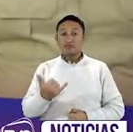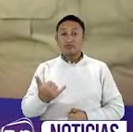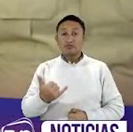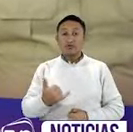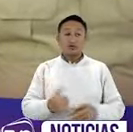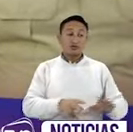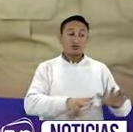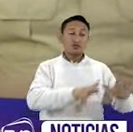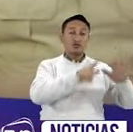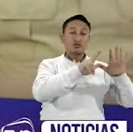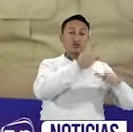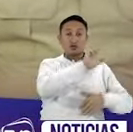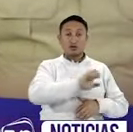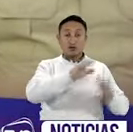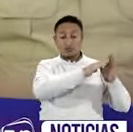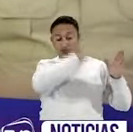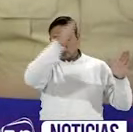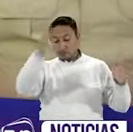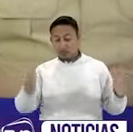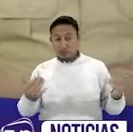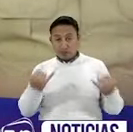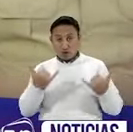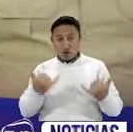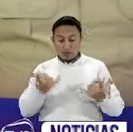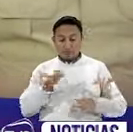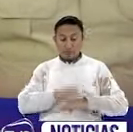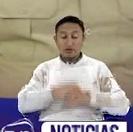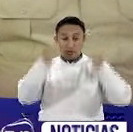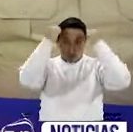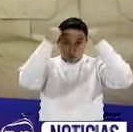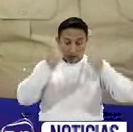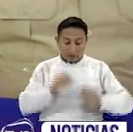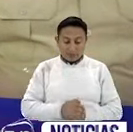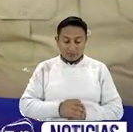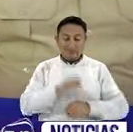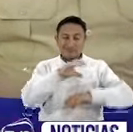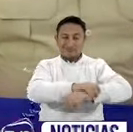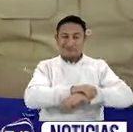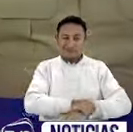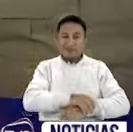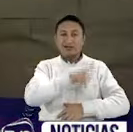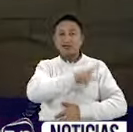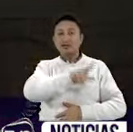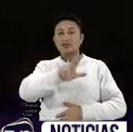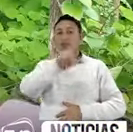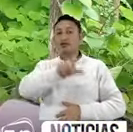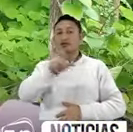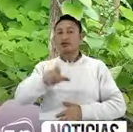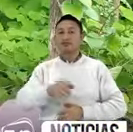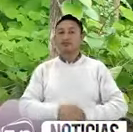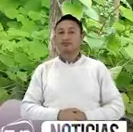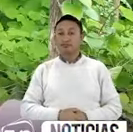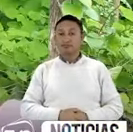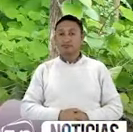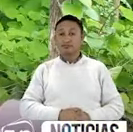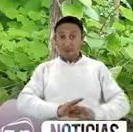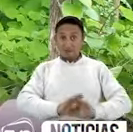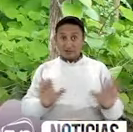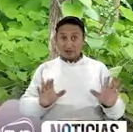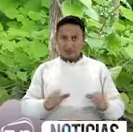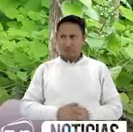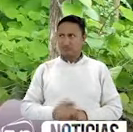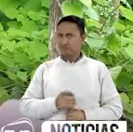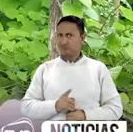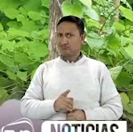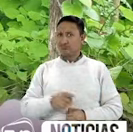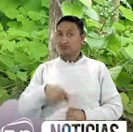el 8 de enero a la presente fecha y por causas de terrorismo han sido detenidos 33 personas. Pero no fue el único operativo.